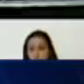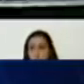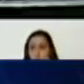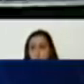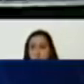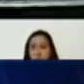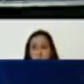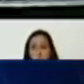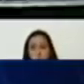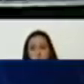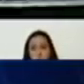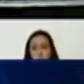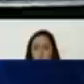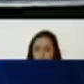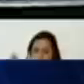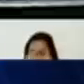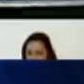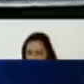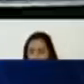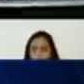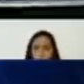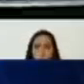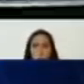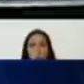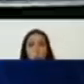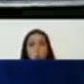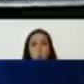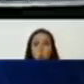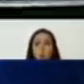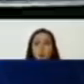10.968 del comercio,